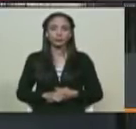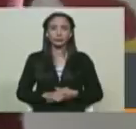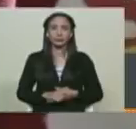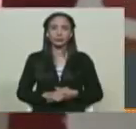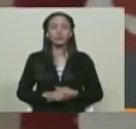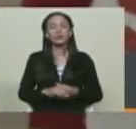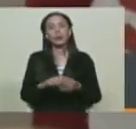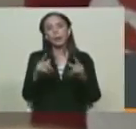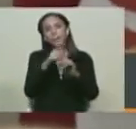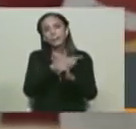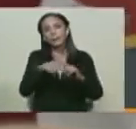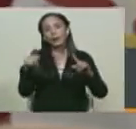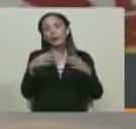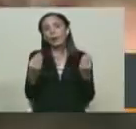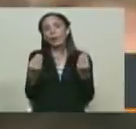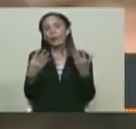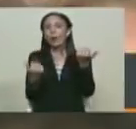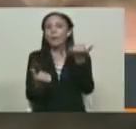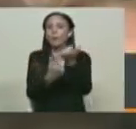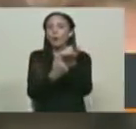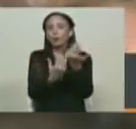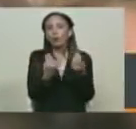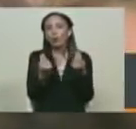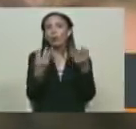Pero para darle el apoyo integral, el amor,